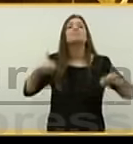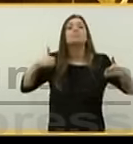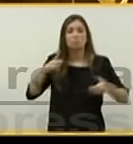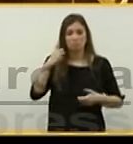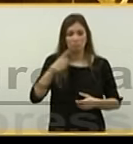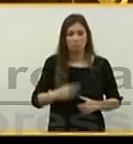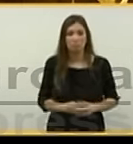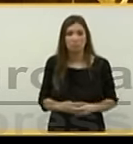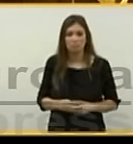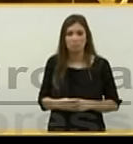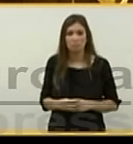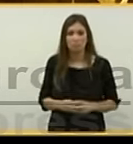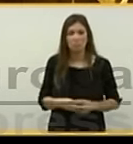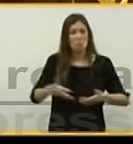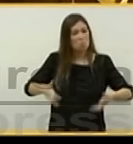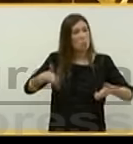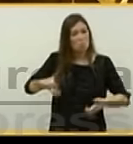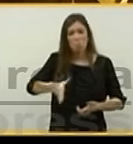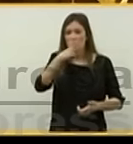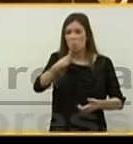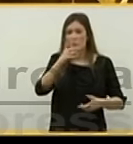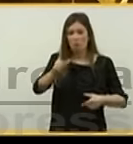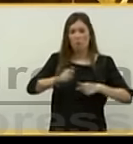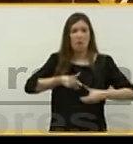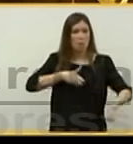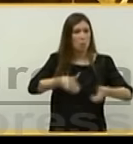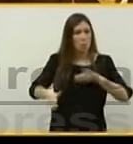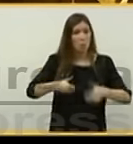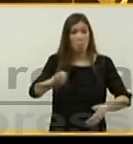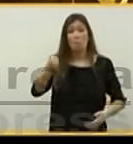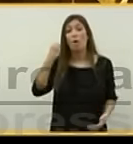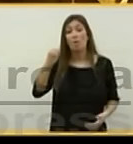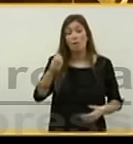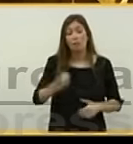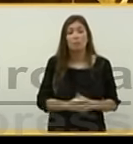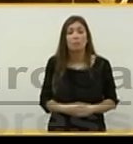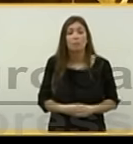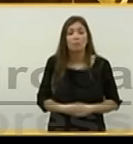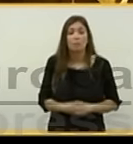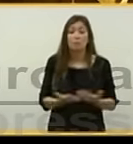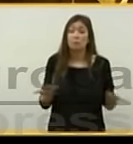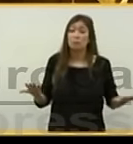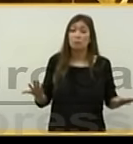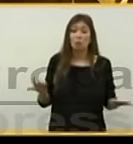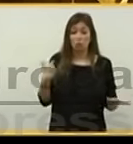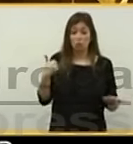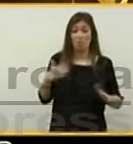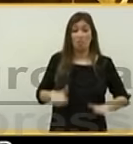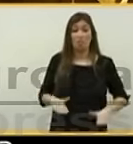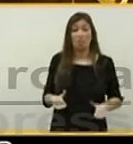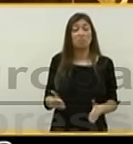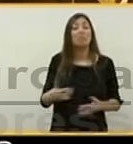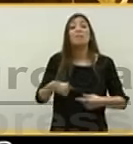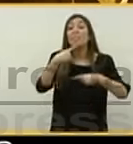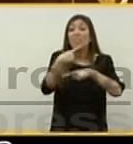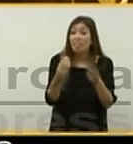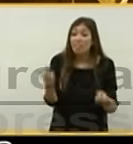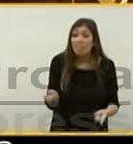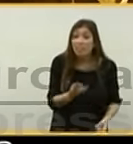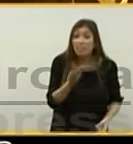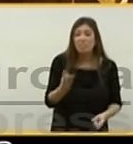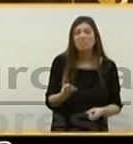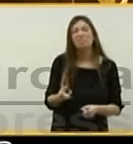una enorme maquinaria mediática y de poder. Estamos aquí simplemente para decirles que hagan el favor de